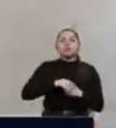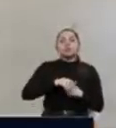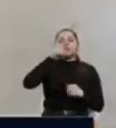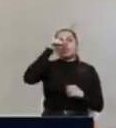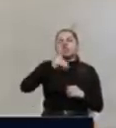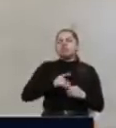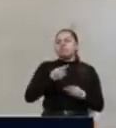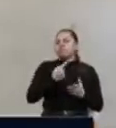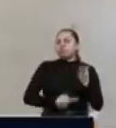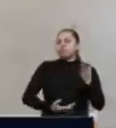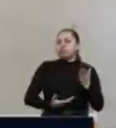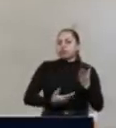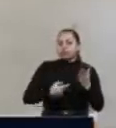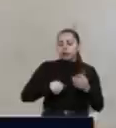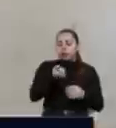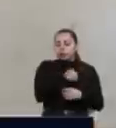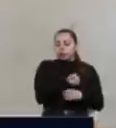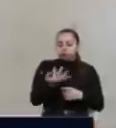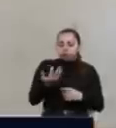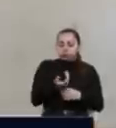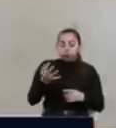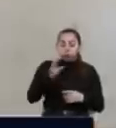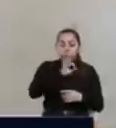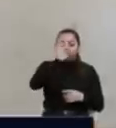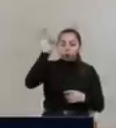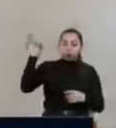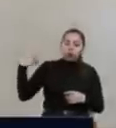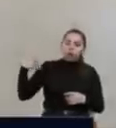definieron para esas cifras históricas